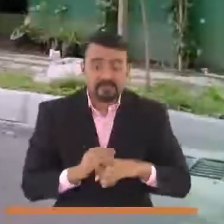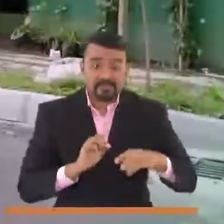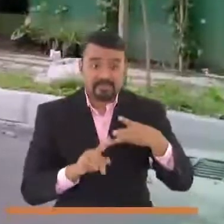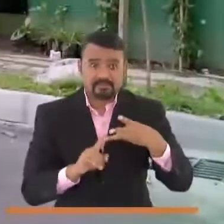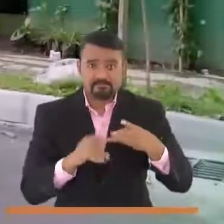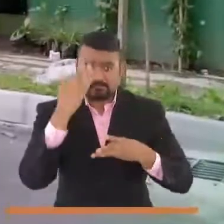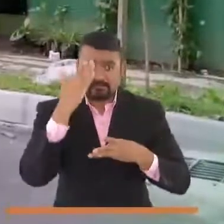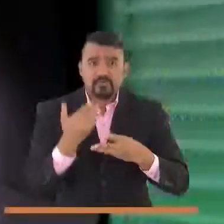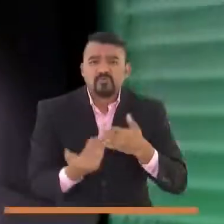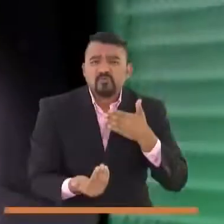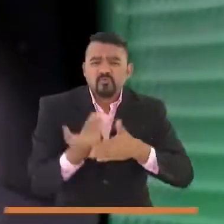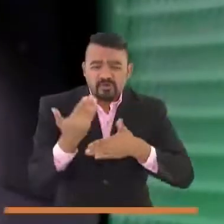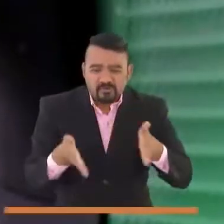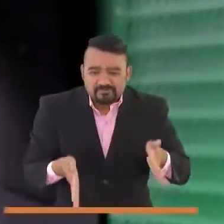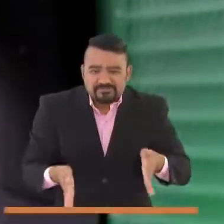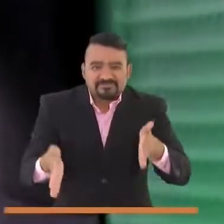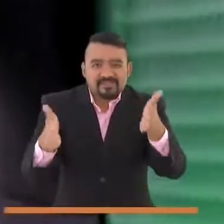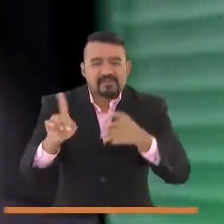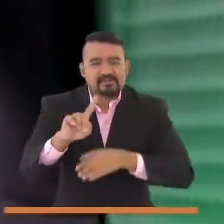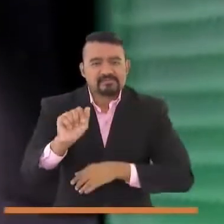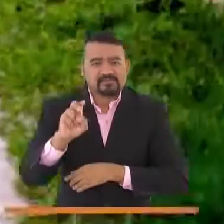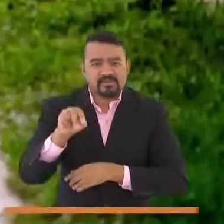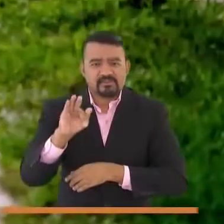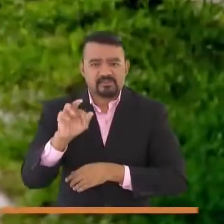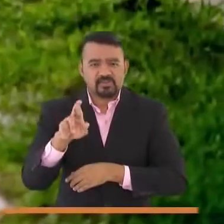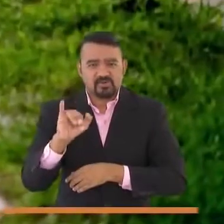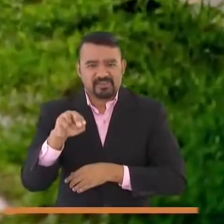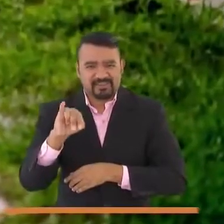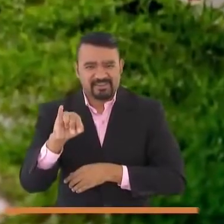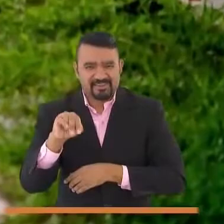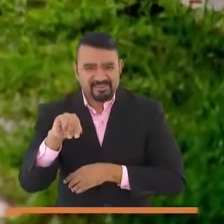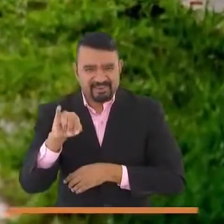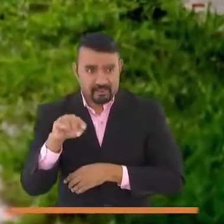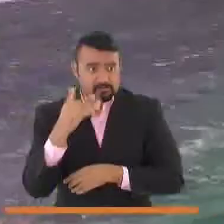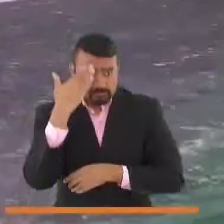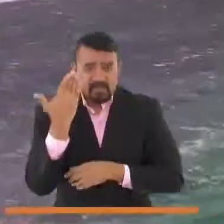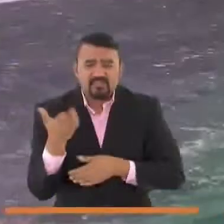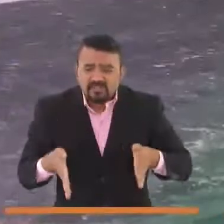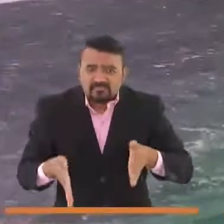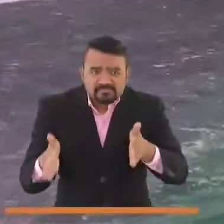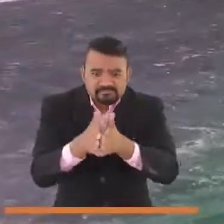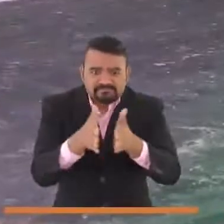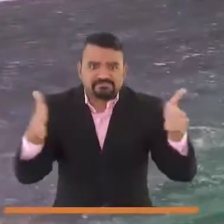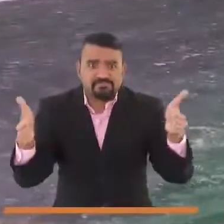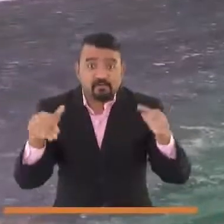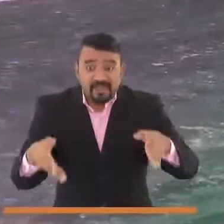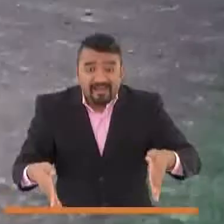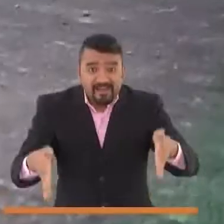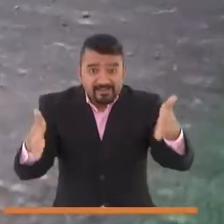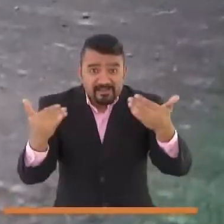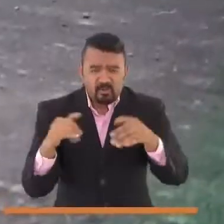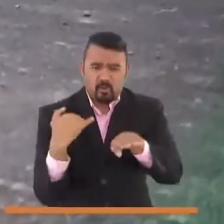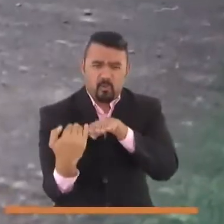parte, con la apertura de la conexión vial Santorini, los habitantes de Bucarest y La Magnolia podrán disfrutar de la apertura de la calle